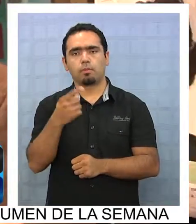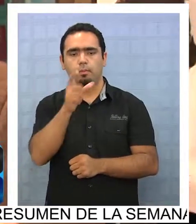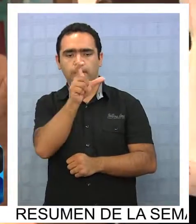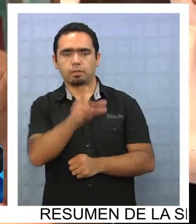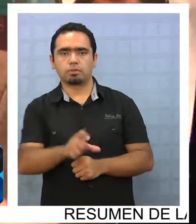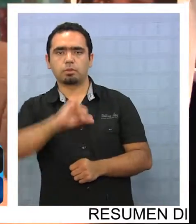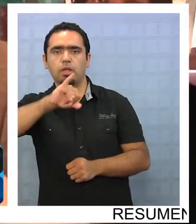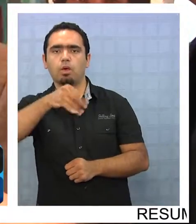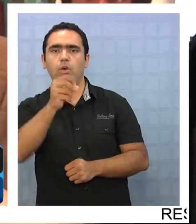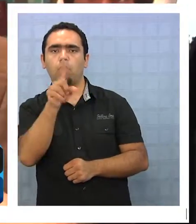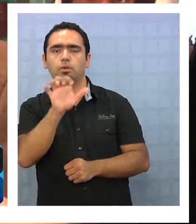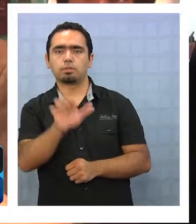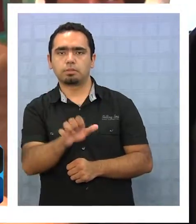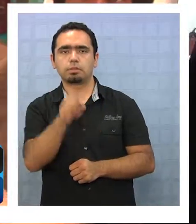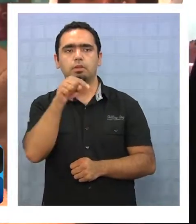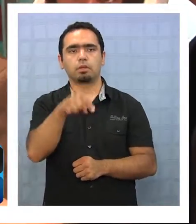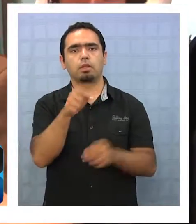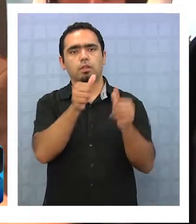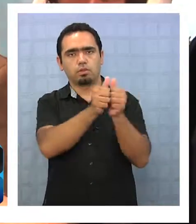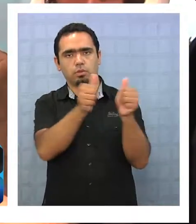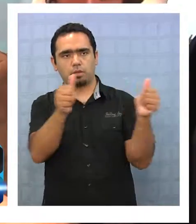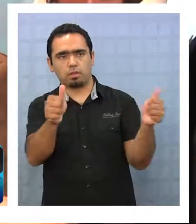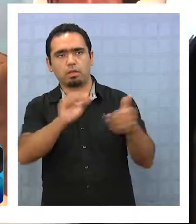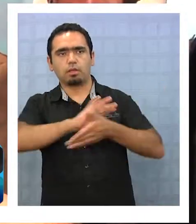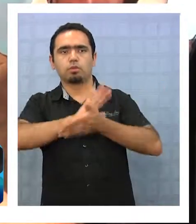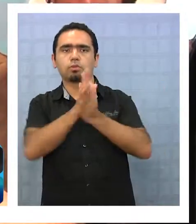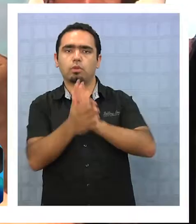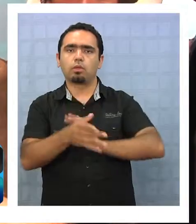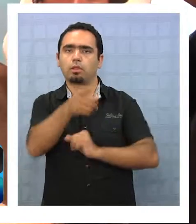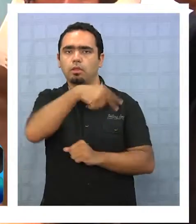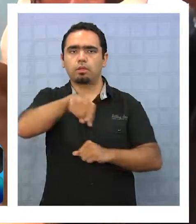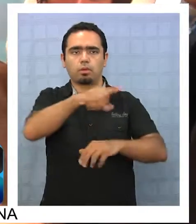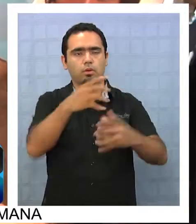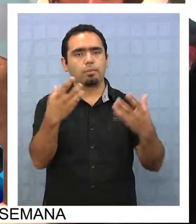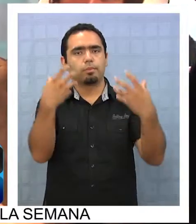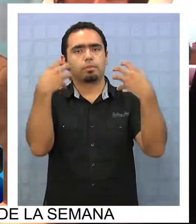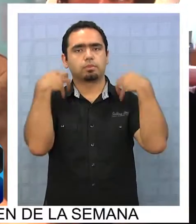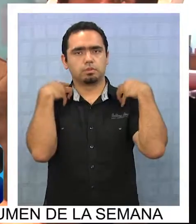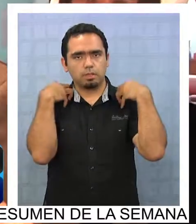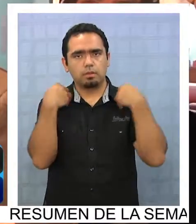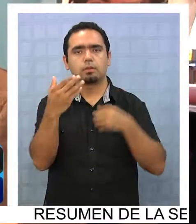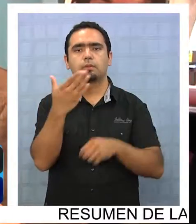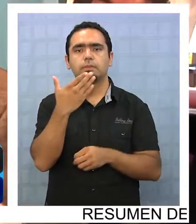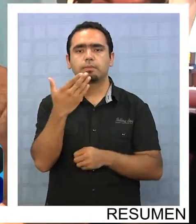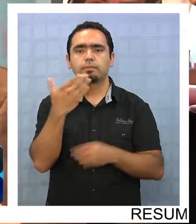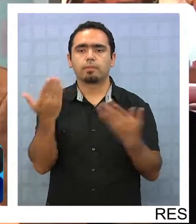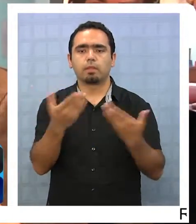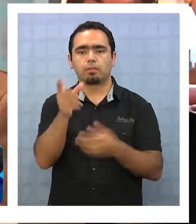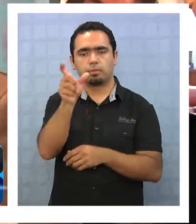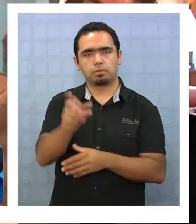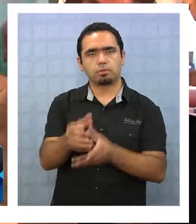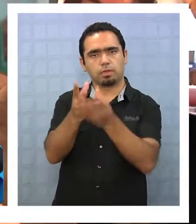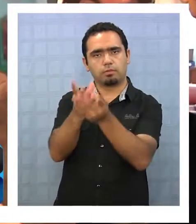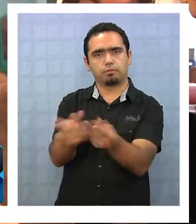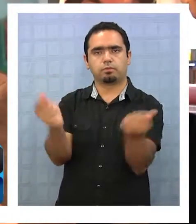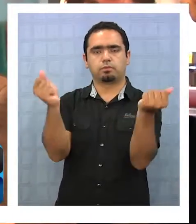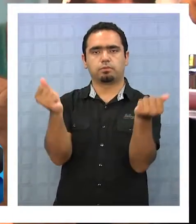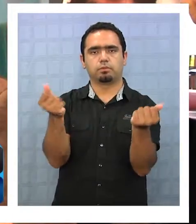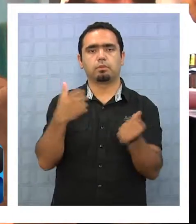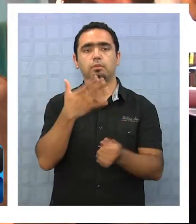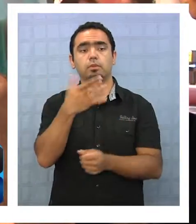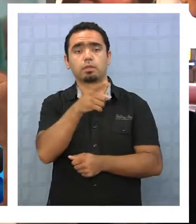el alto mando y hoy día la Intendente Regional son también responsables de la desaparición forzada. ¿Por qué? Porque le